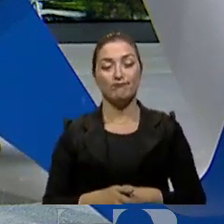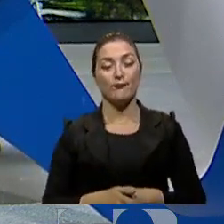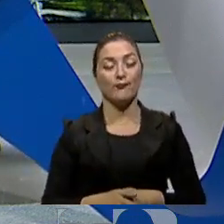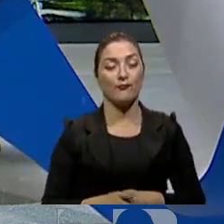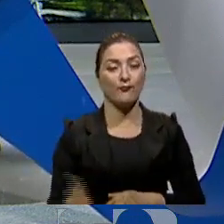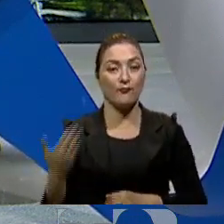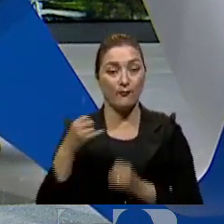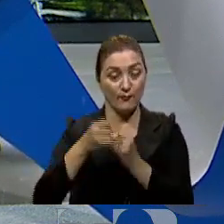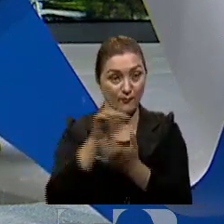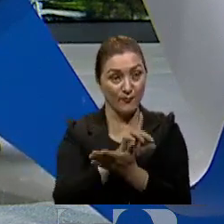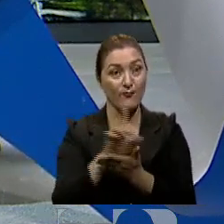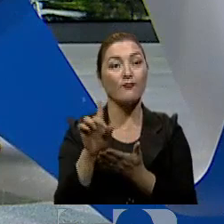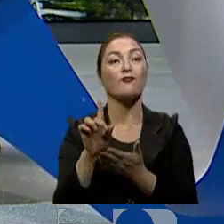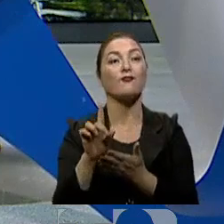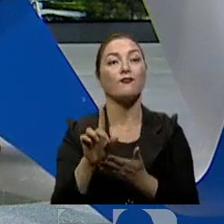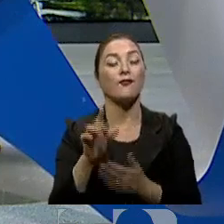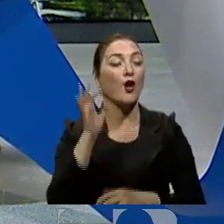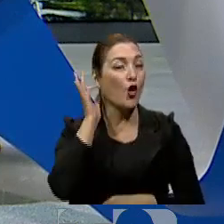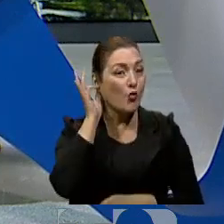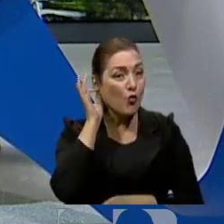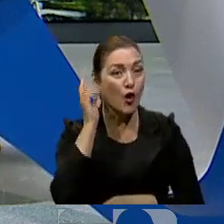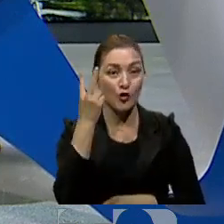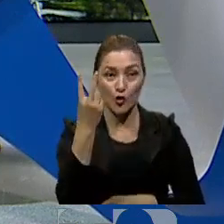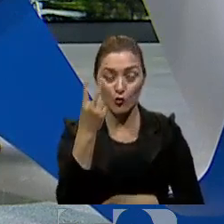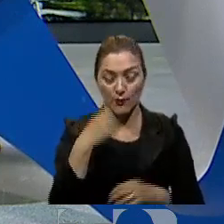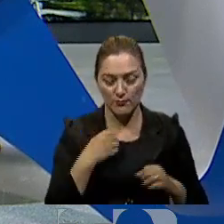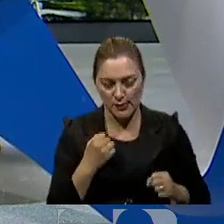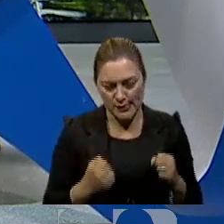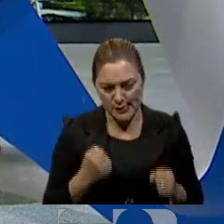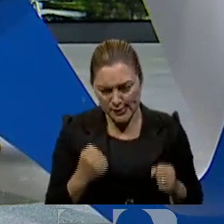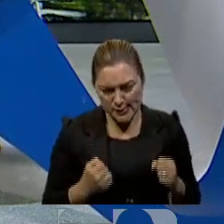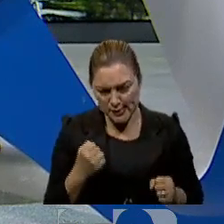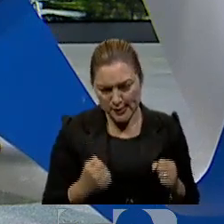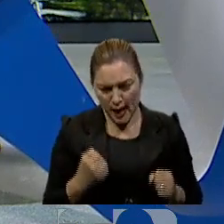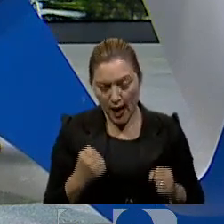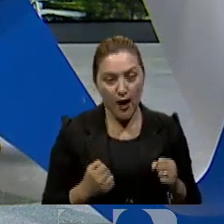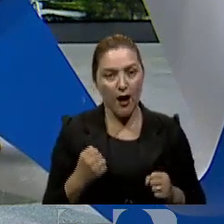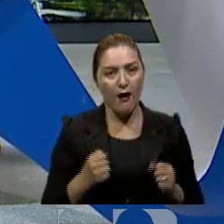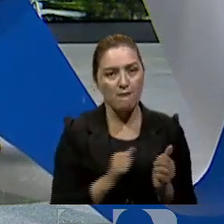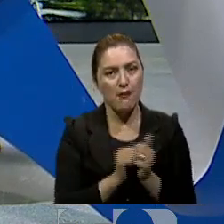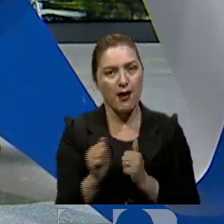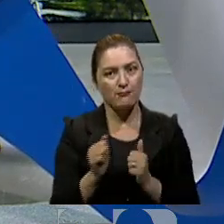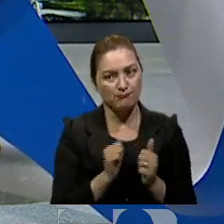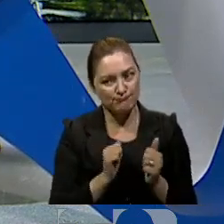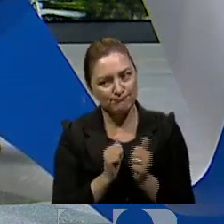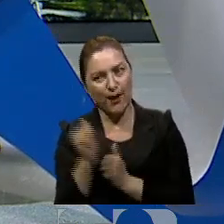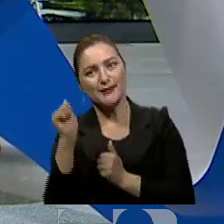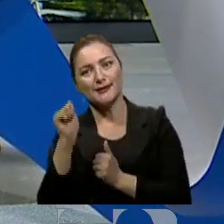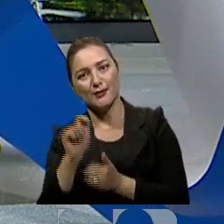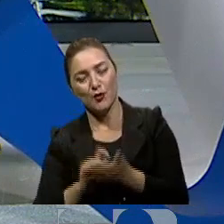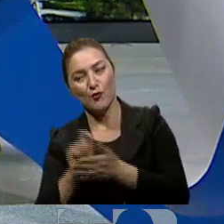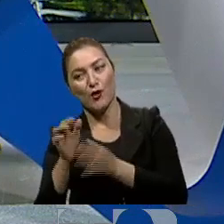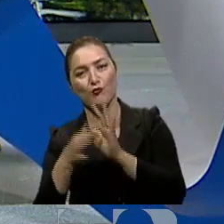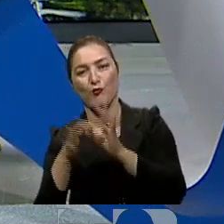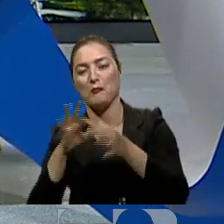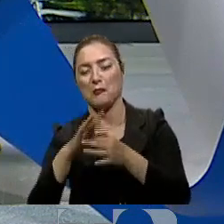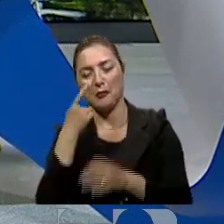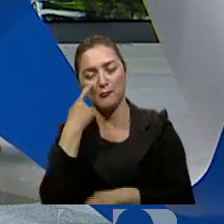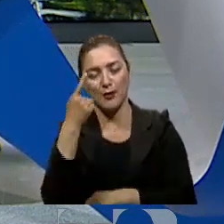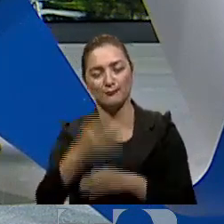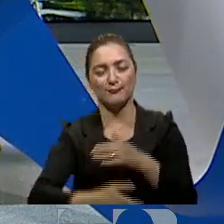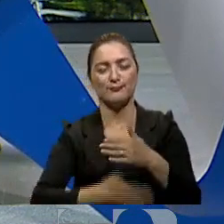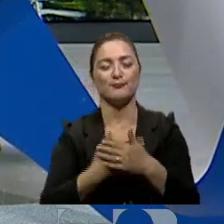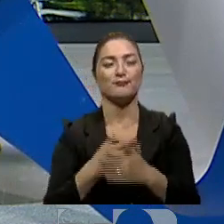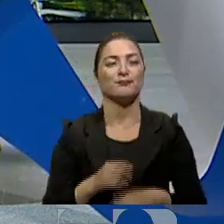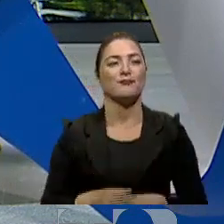fin de semana con las maratonistas, con las velocistas, y están así cerquita, ¿no? Y están, pero realmente motivados con los Juegos Olímpicos. Nos vamos a los Juegos